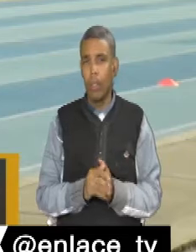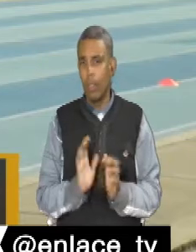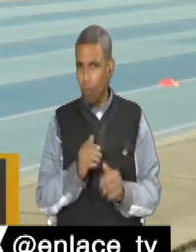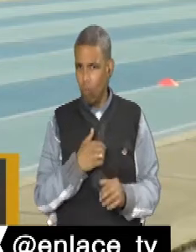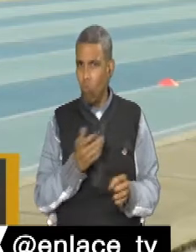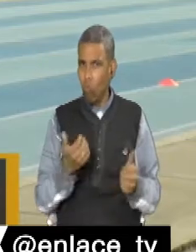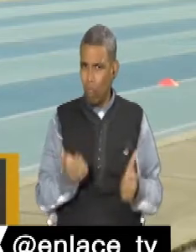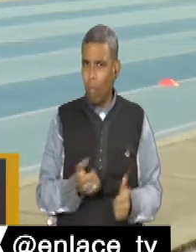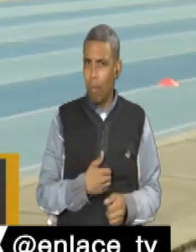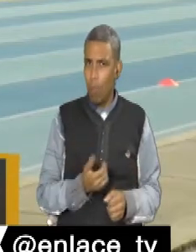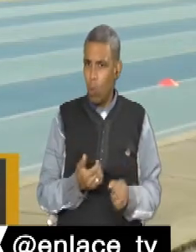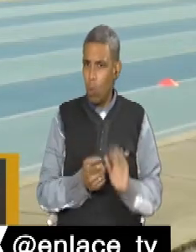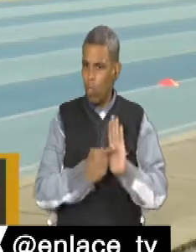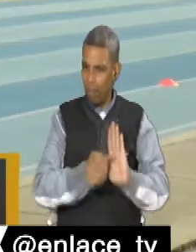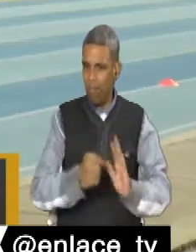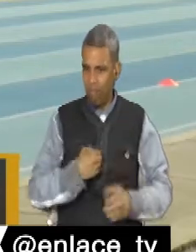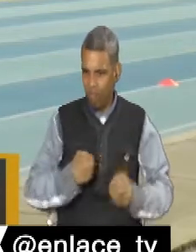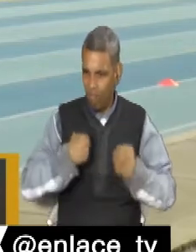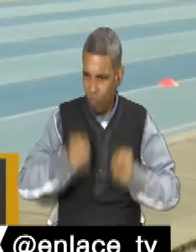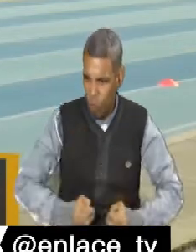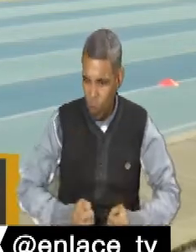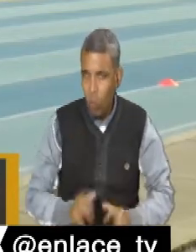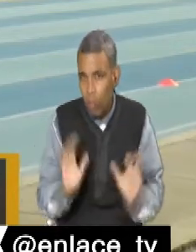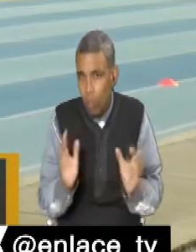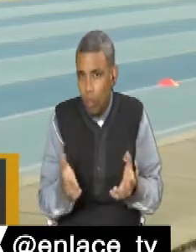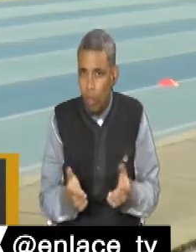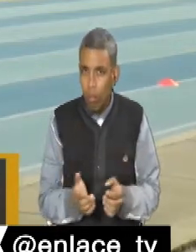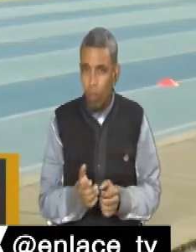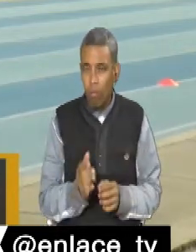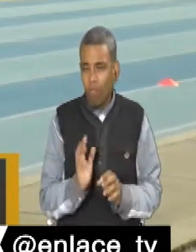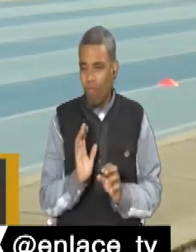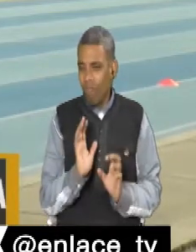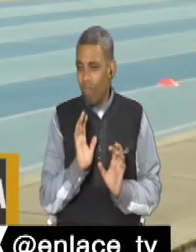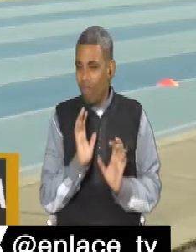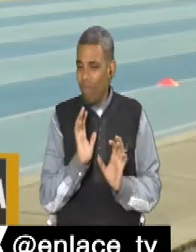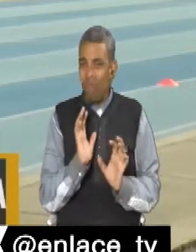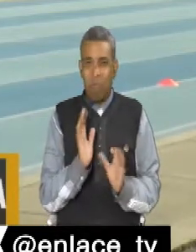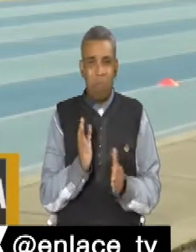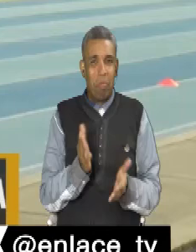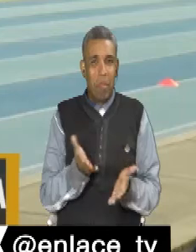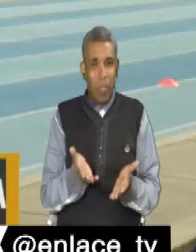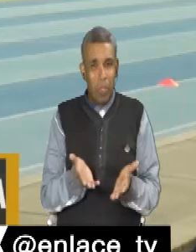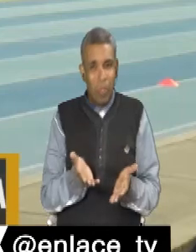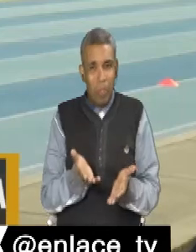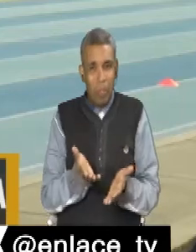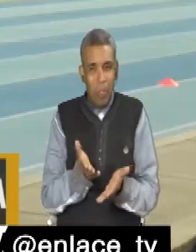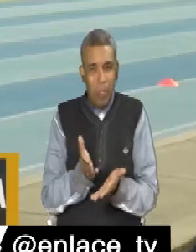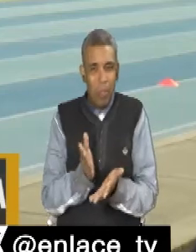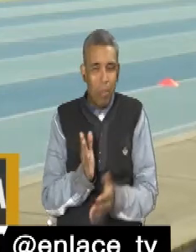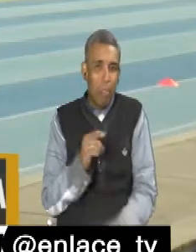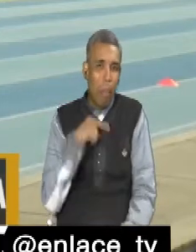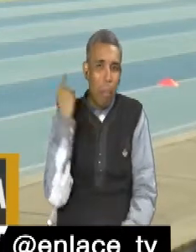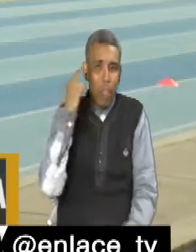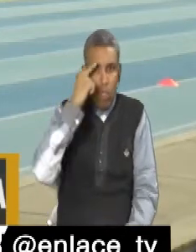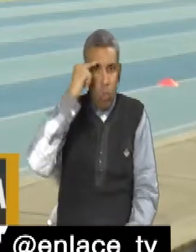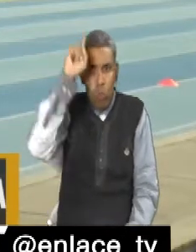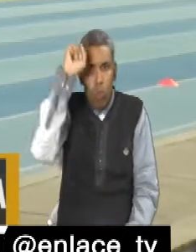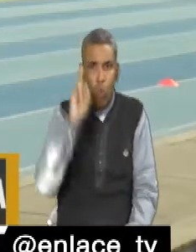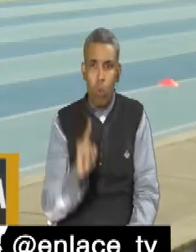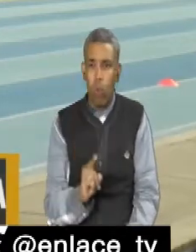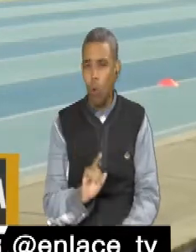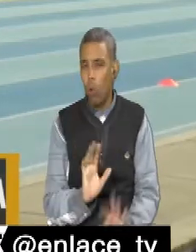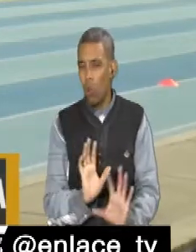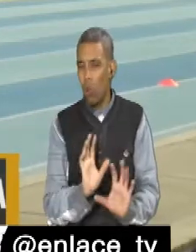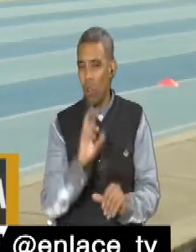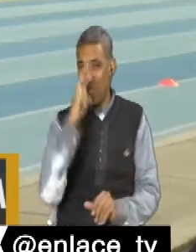proponer. Muchas veces pasan circunstancias del juego que no permiten de pronto quedarnos con victoria. Errores nuestros, de